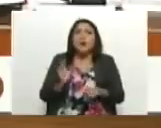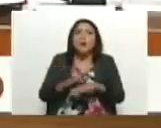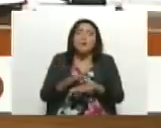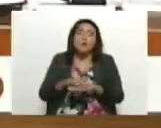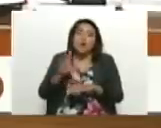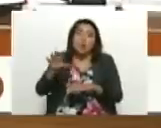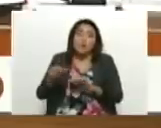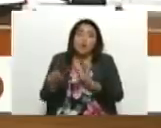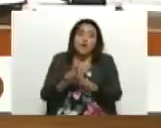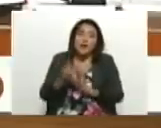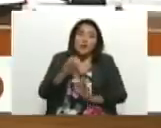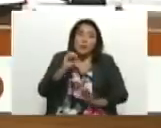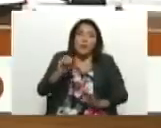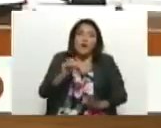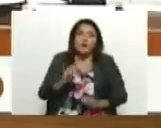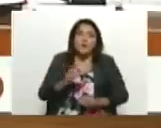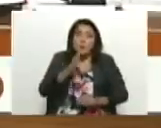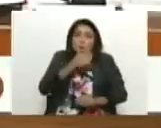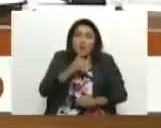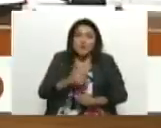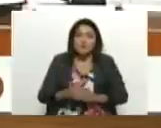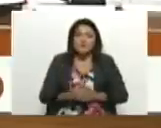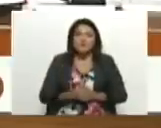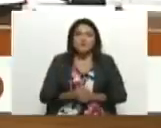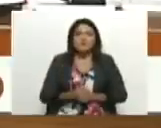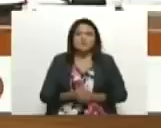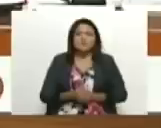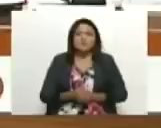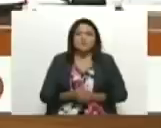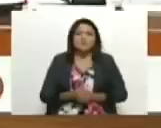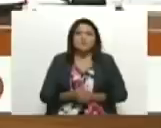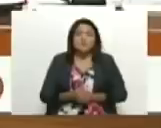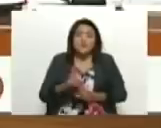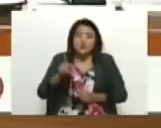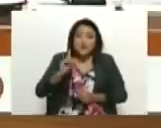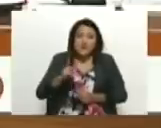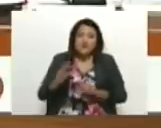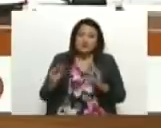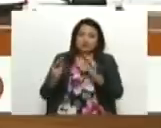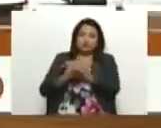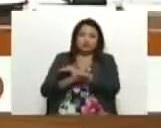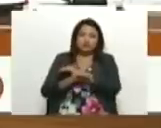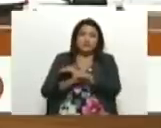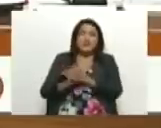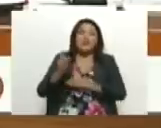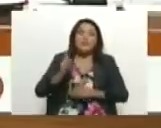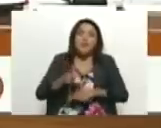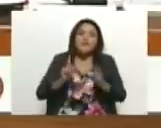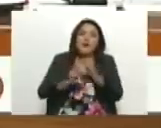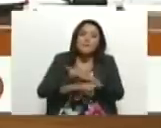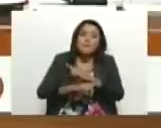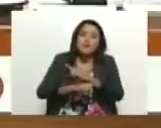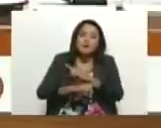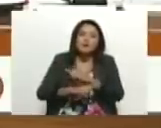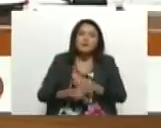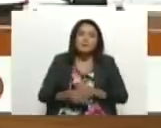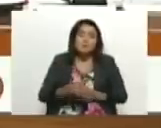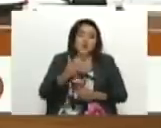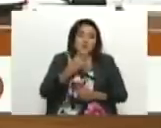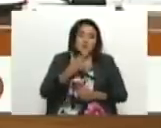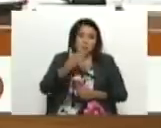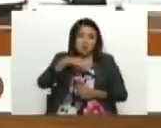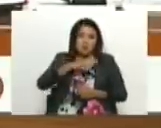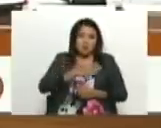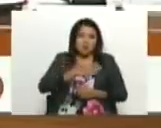adquirido? Eso establece una contradicción que debe corregirse. Nosotros no podemos proteger los